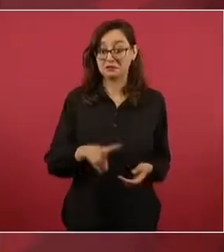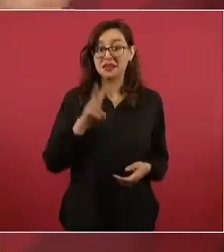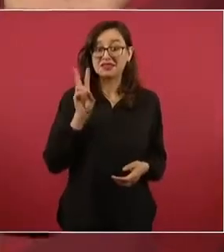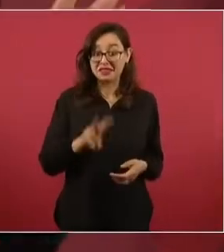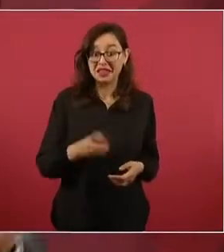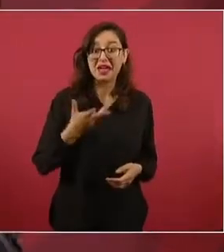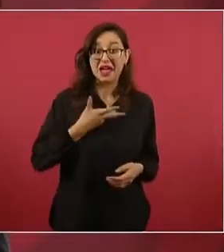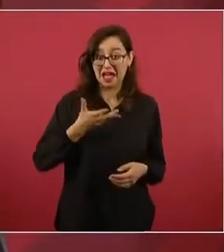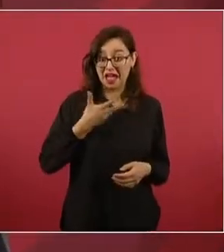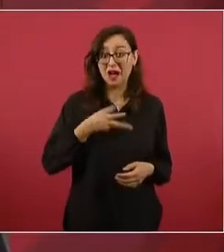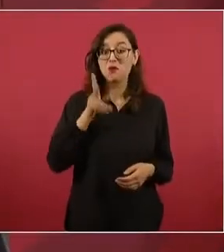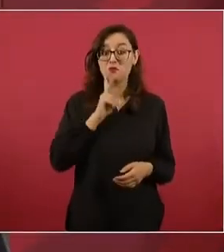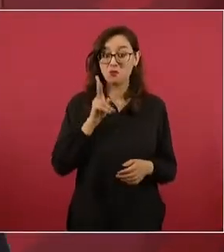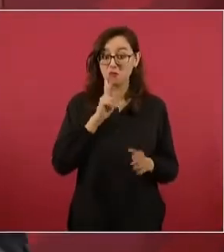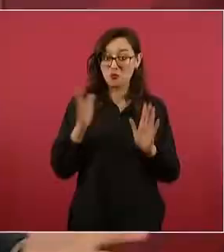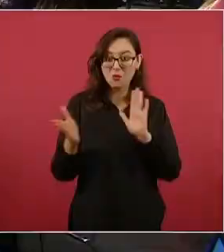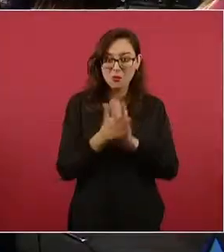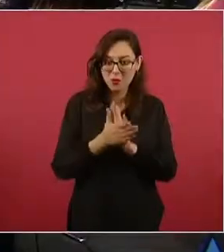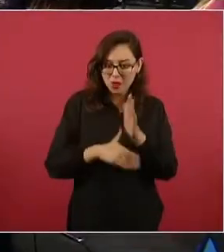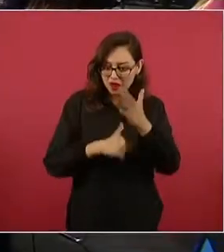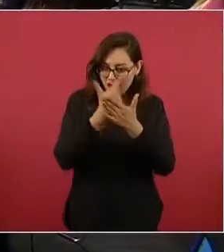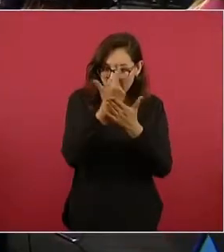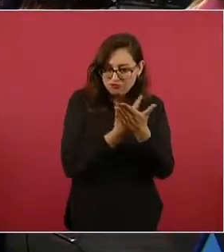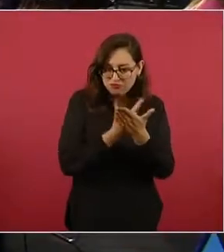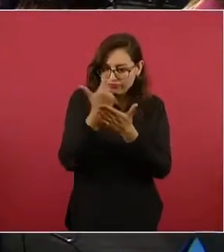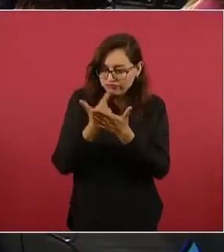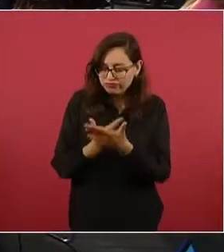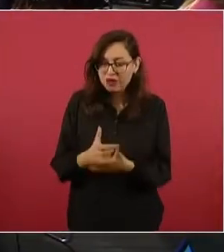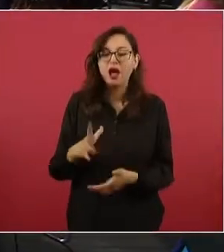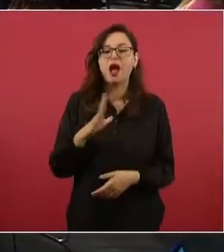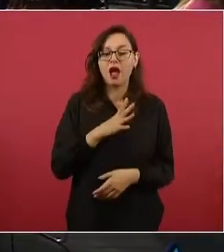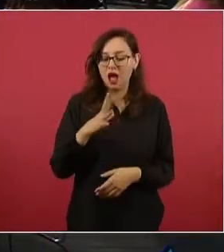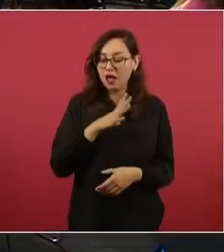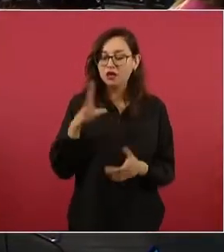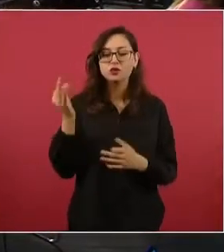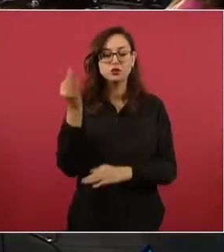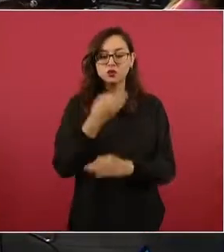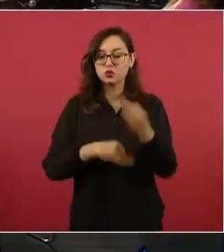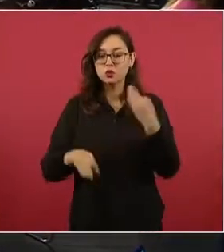tengo todas las pruebas de lo que digo. Entonces,